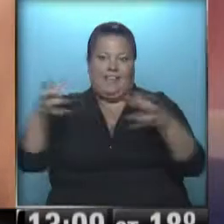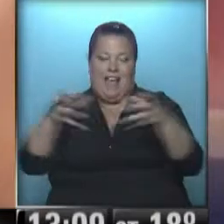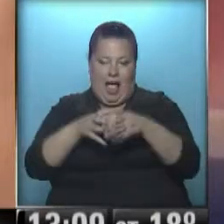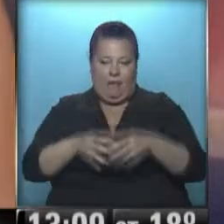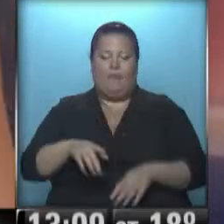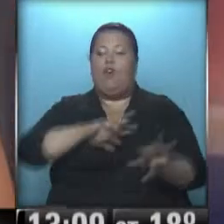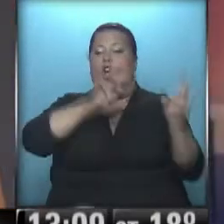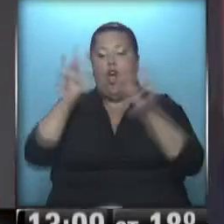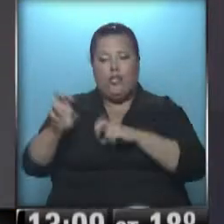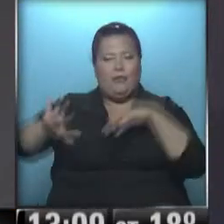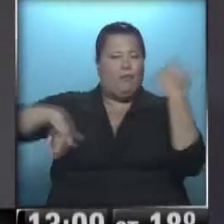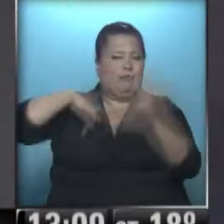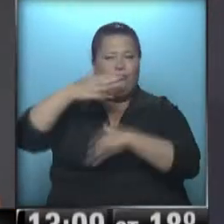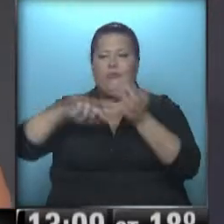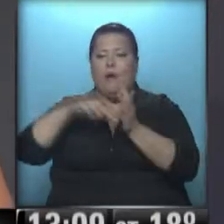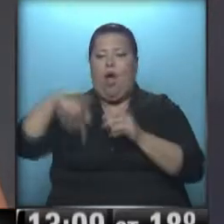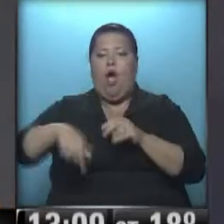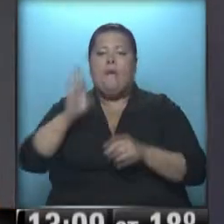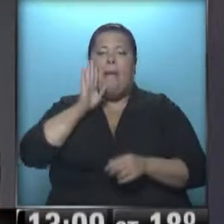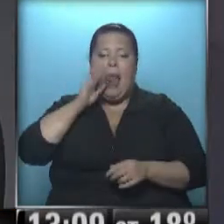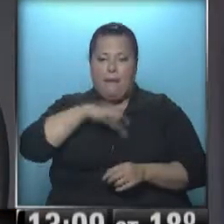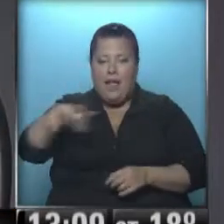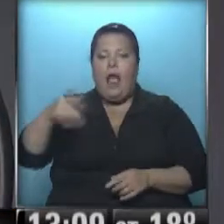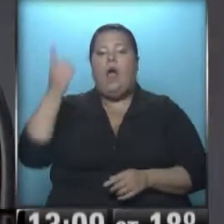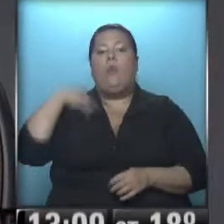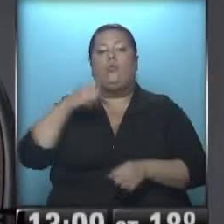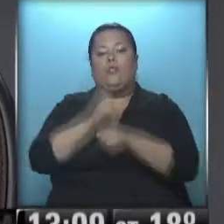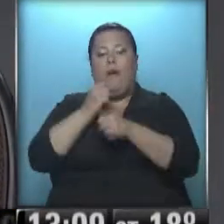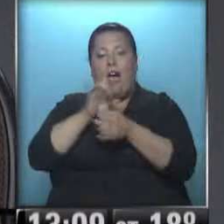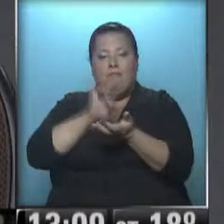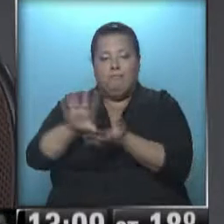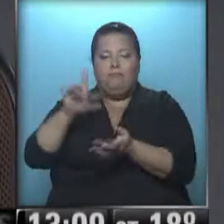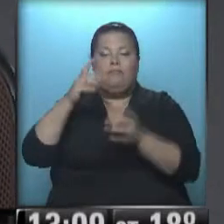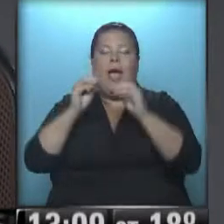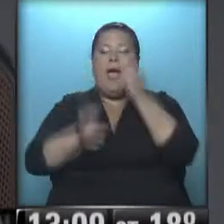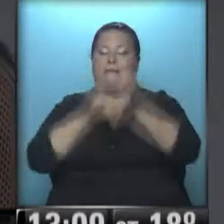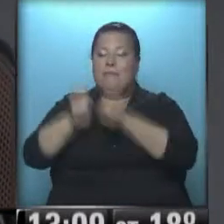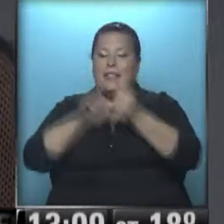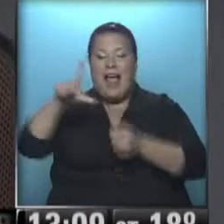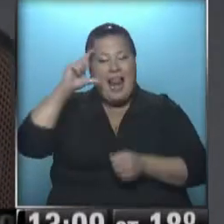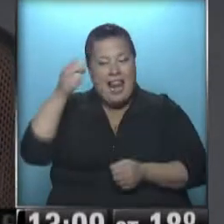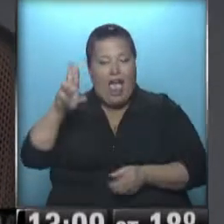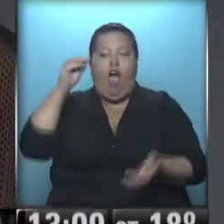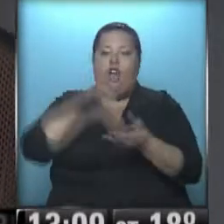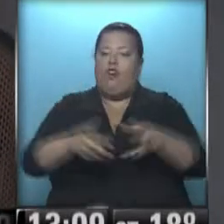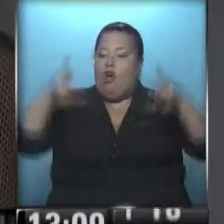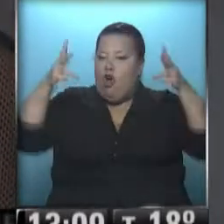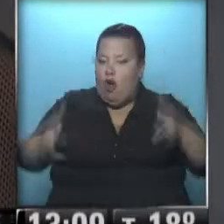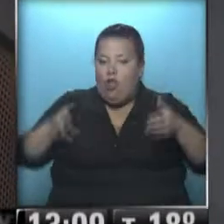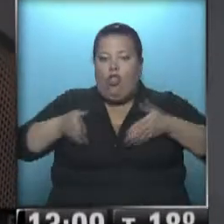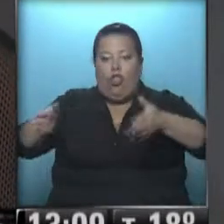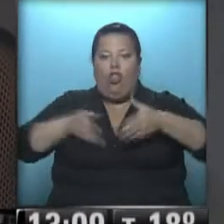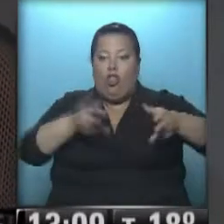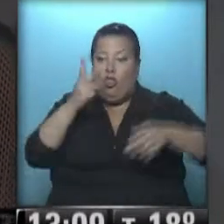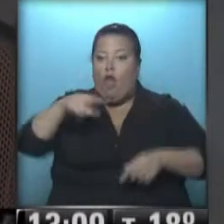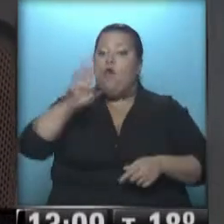Cambiamos de... Hubo incidentes hoy en la Panamericana cuando trabajadores despedidos de la autopartista Lear cortaron una vez más dos carriles